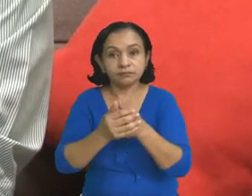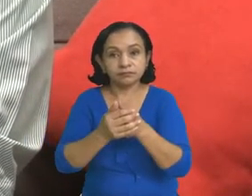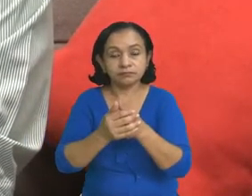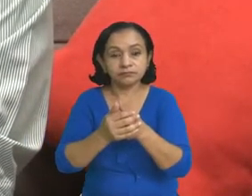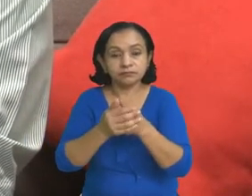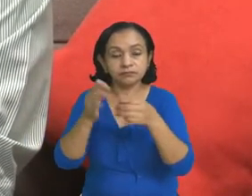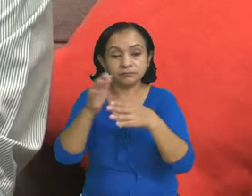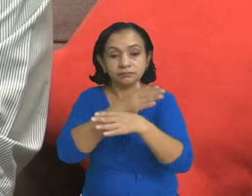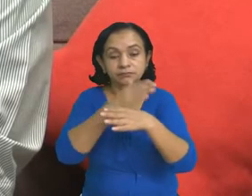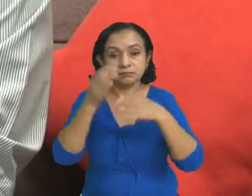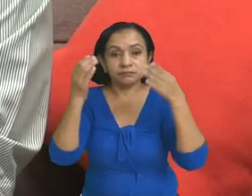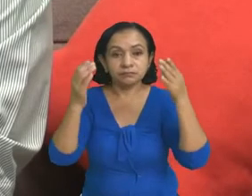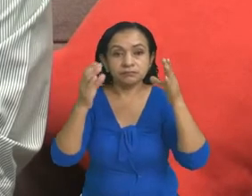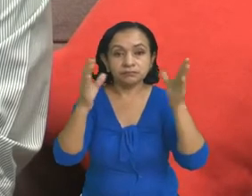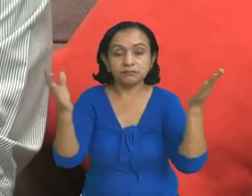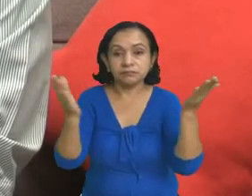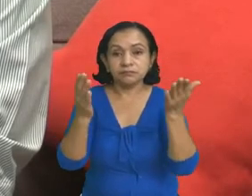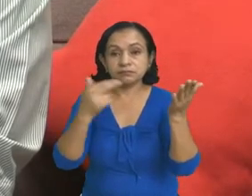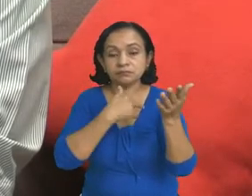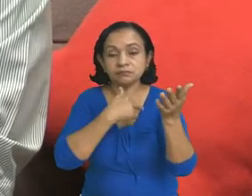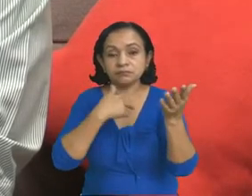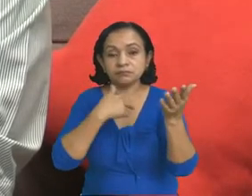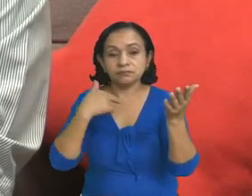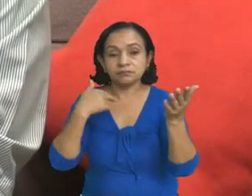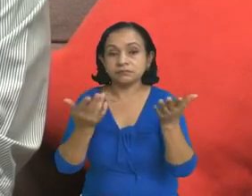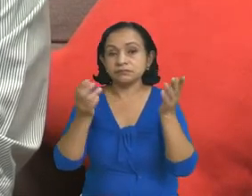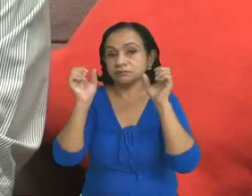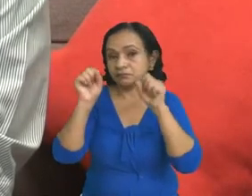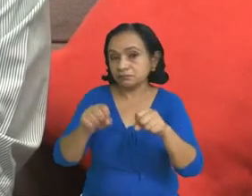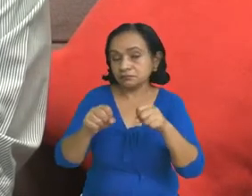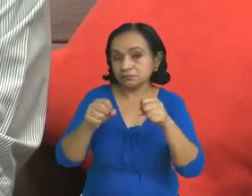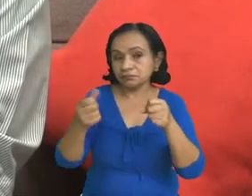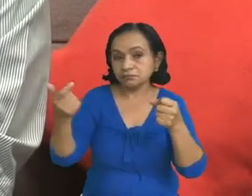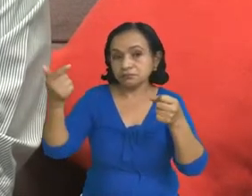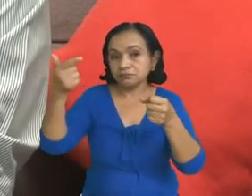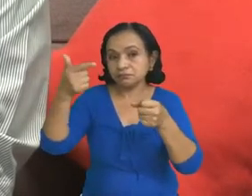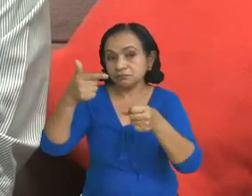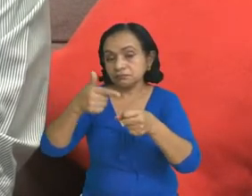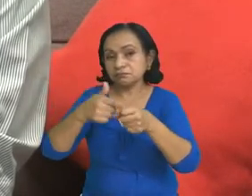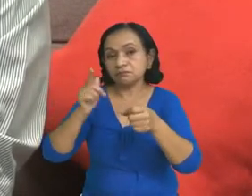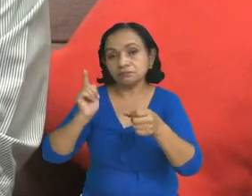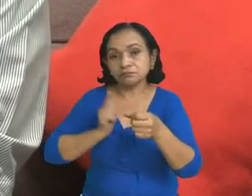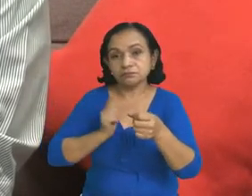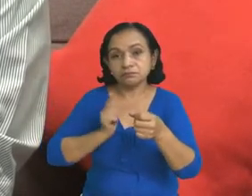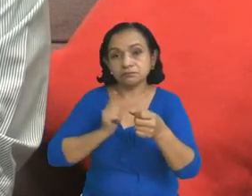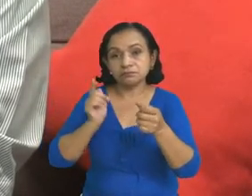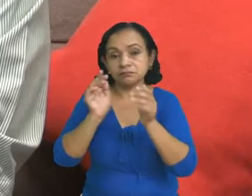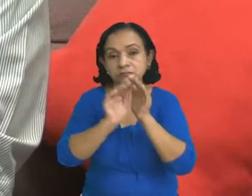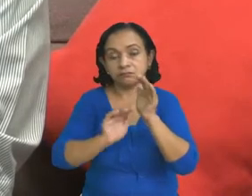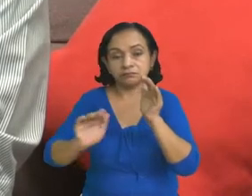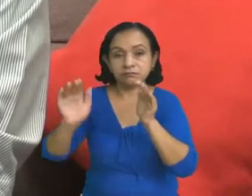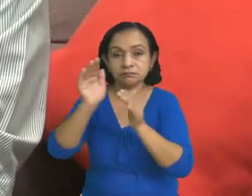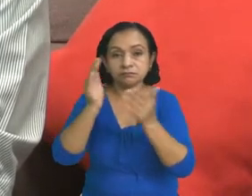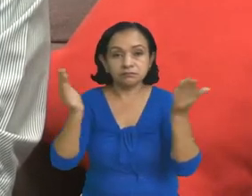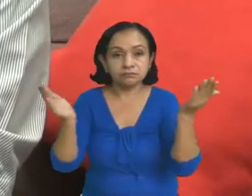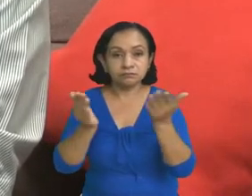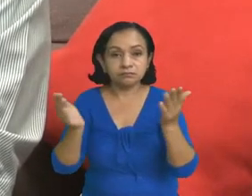de motores de combustión interna que consumen búnker y tienen un elevado costo.